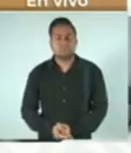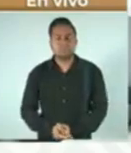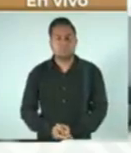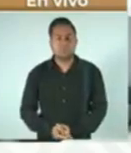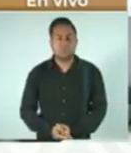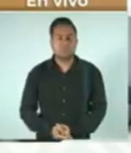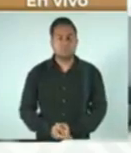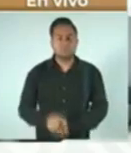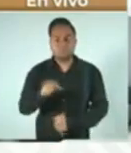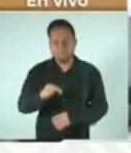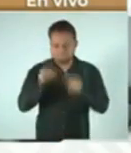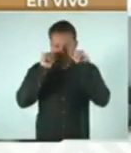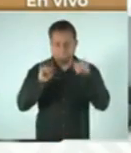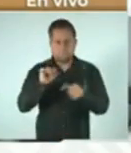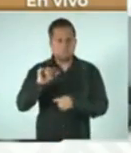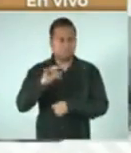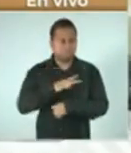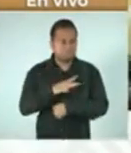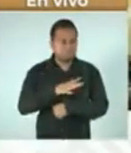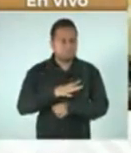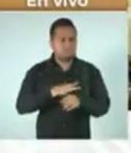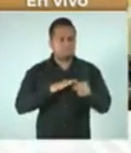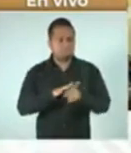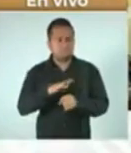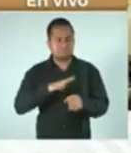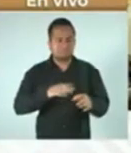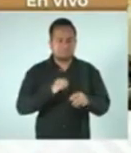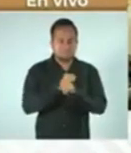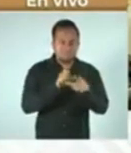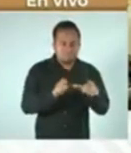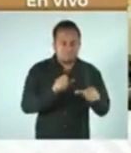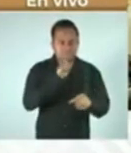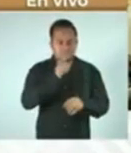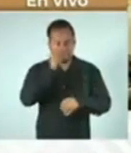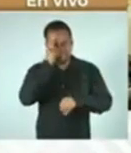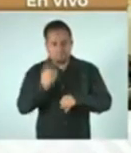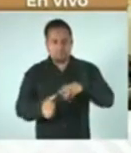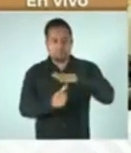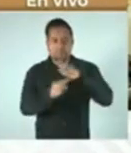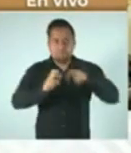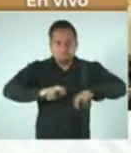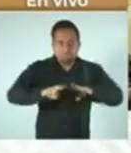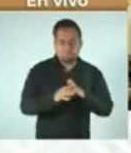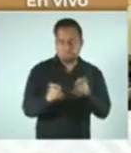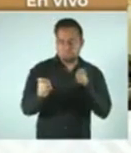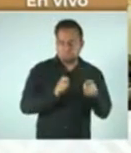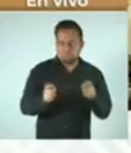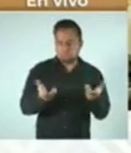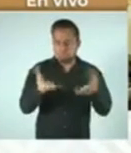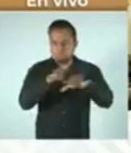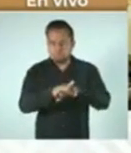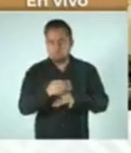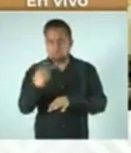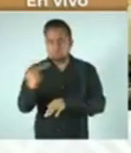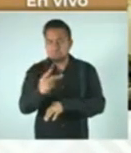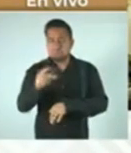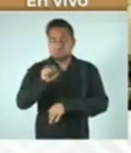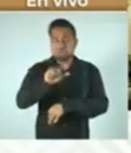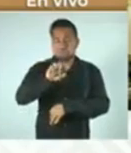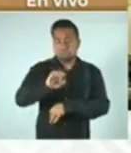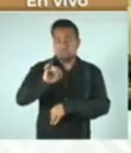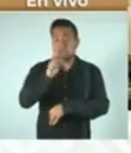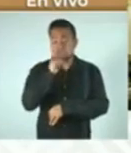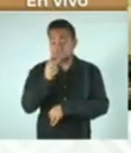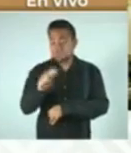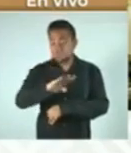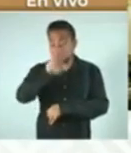aquí ha habido atención a víctimas, ha habido seguridad, ha habido instalación de una base de operaciones mixtas, murieron dos agentes estatales de